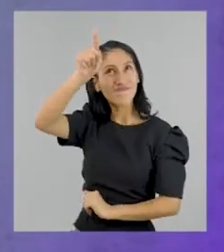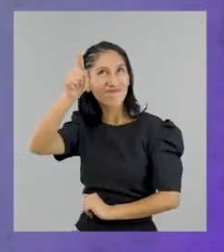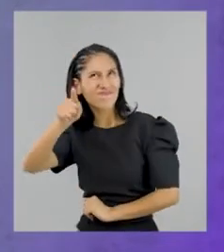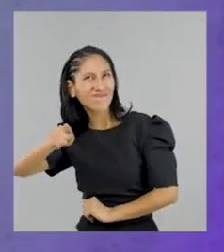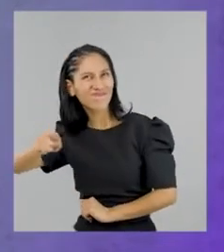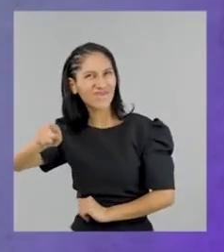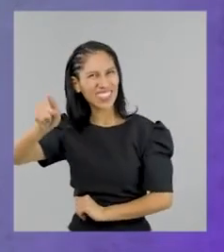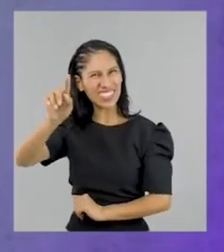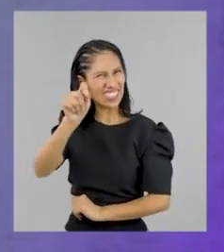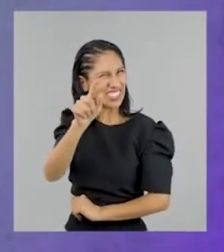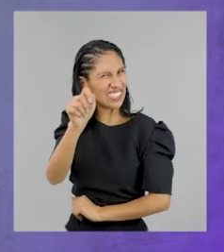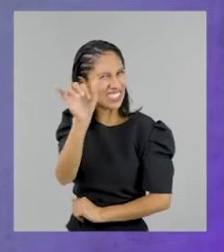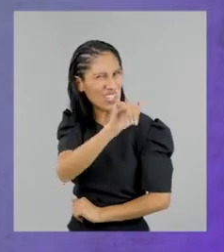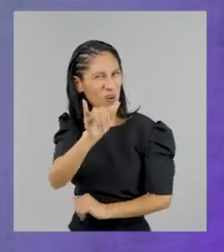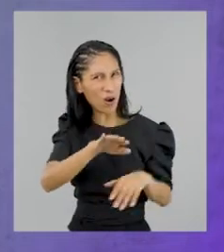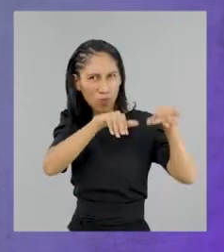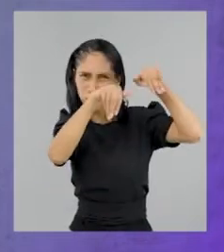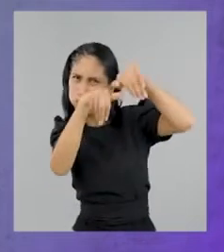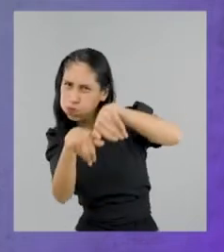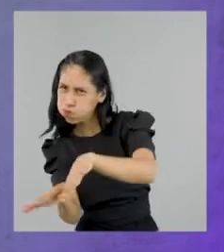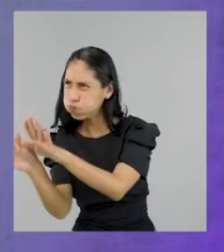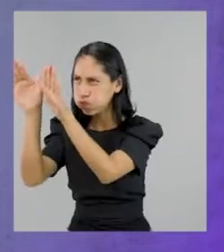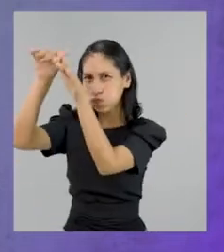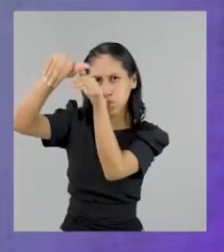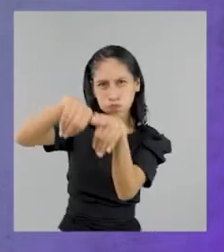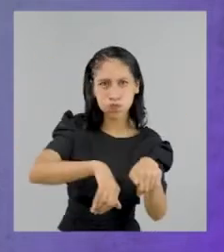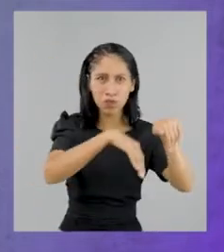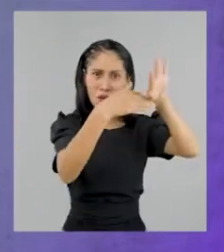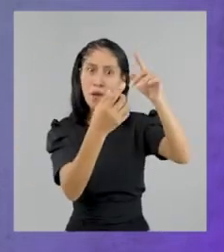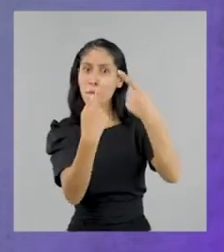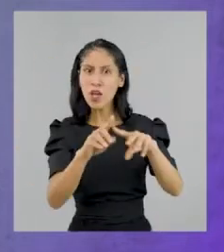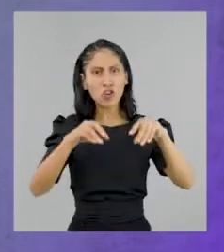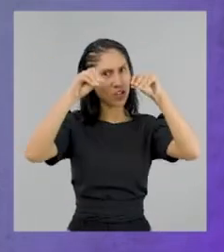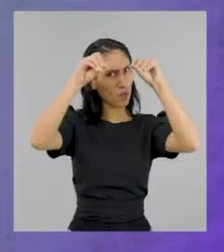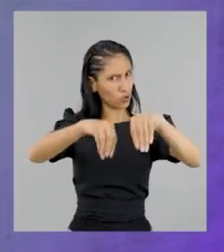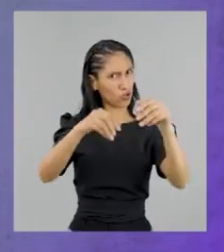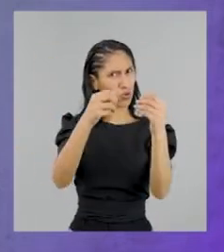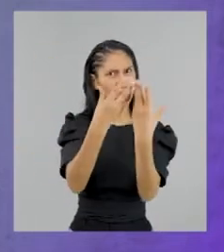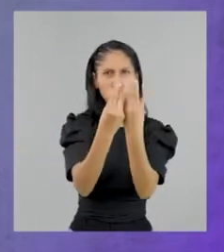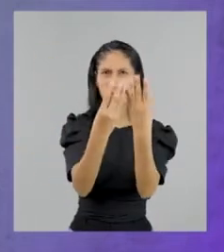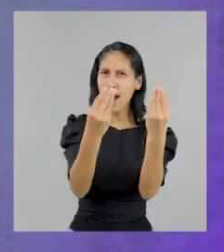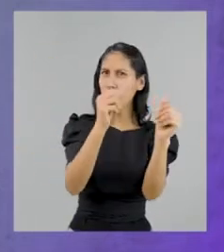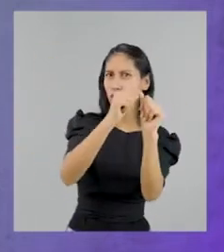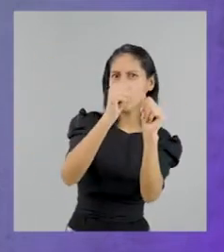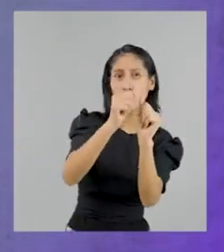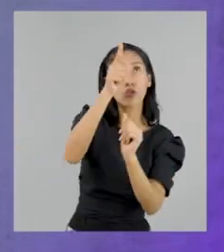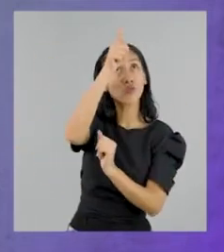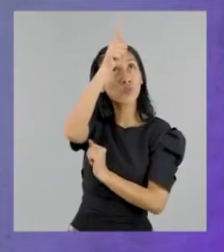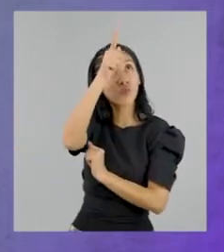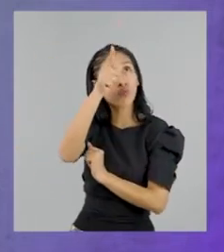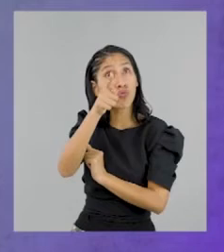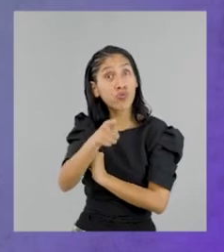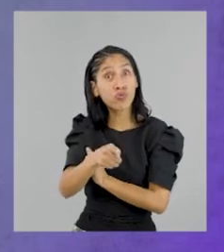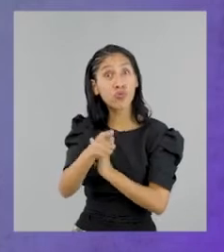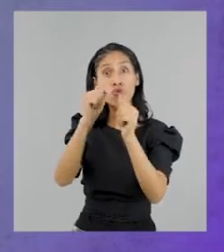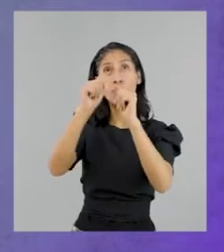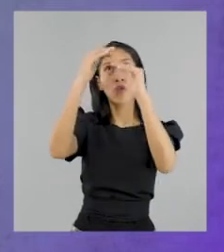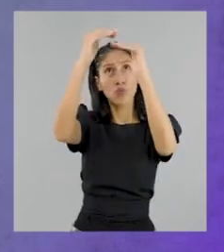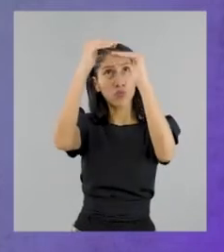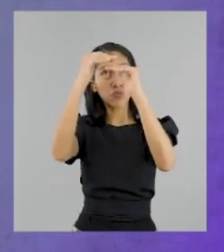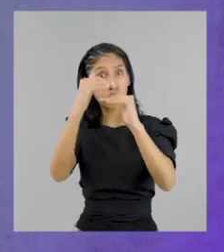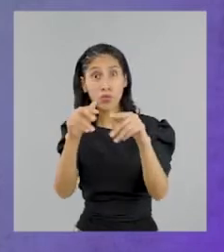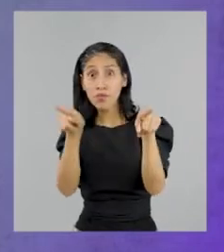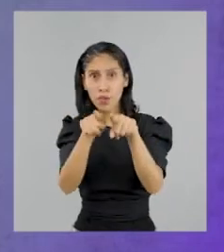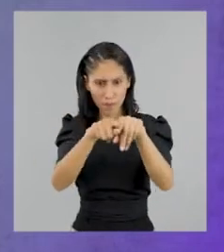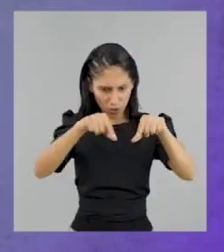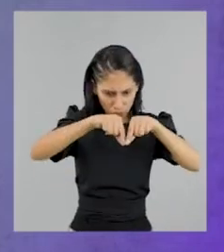como olas, ¿se dan cuenta? Pero hay muchos números en la recta horizontal y la vertical. ¿Qué significa cada uno de